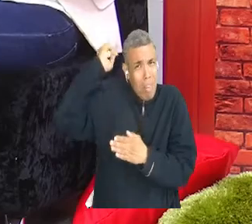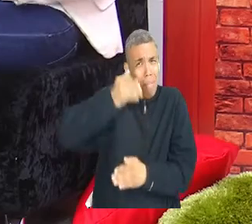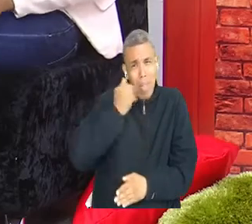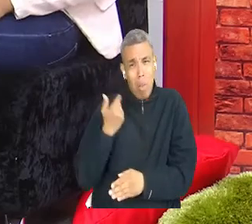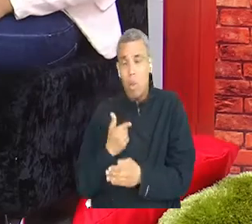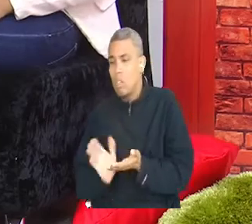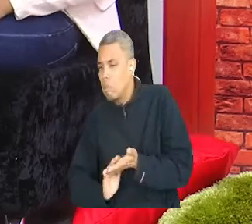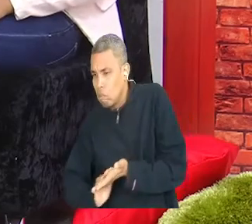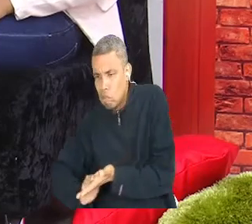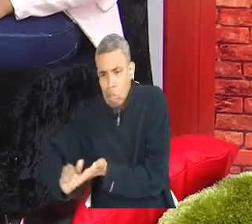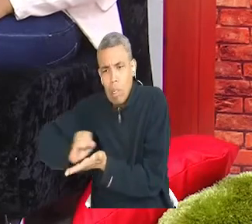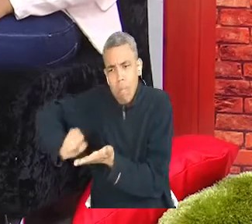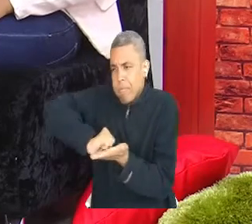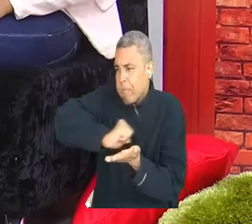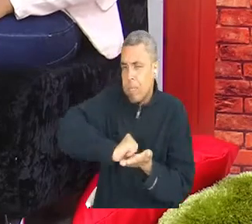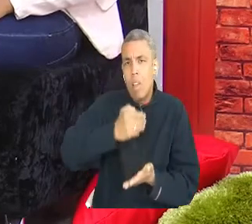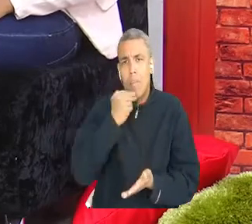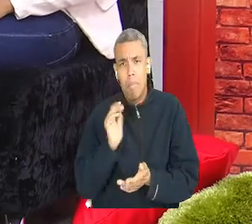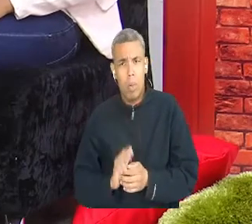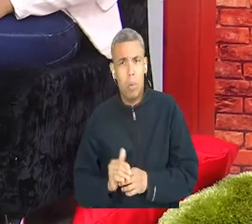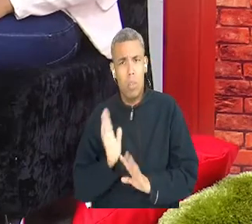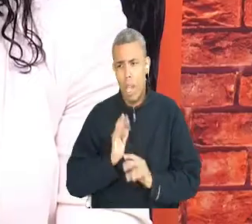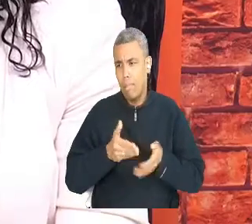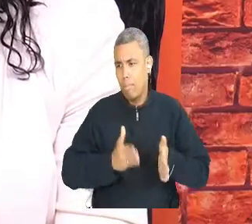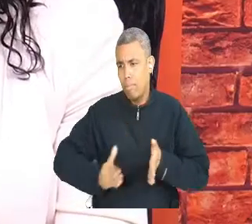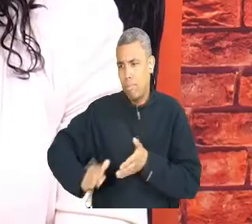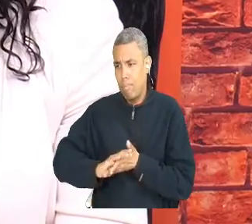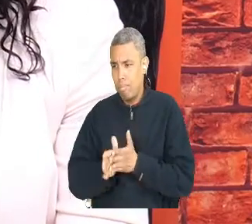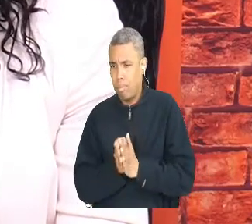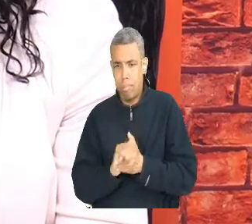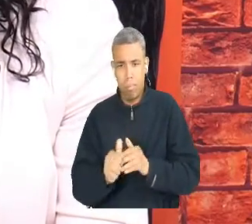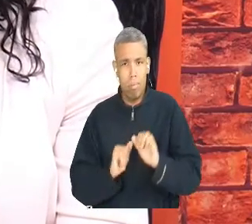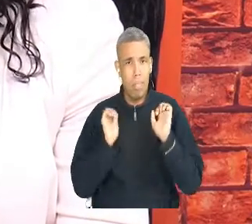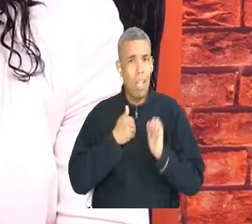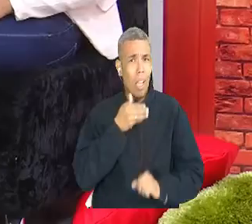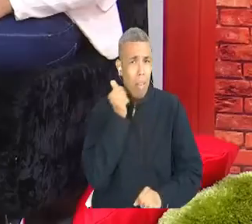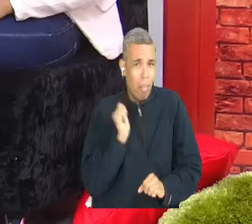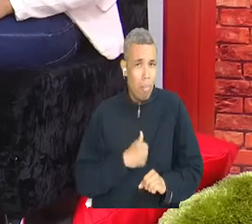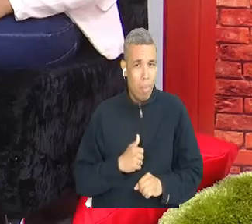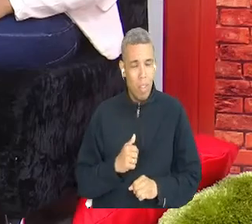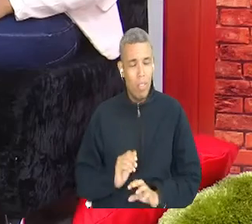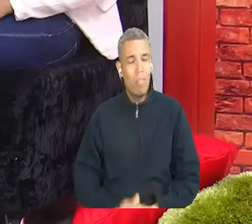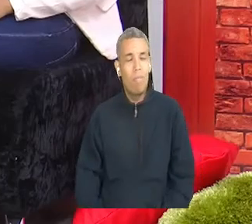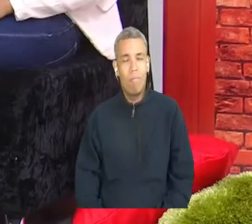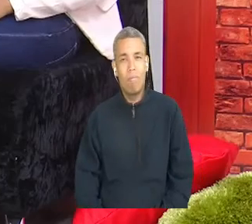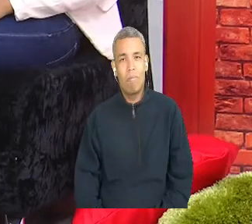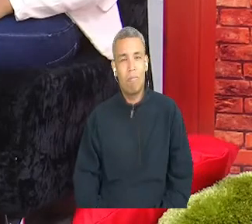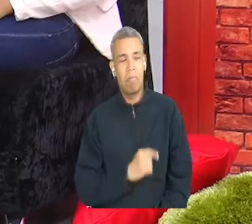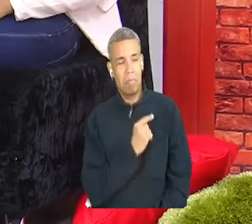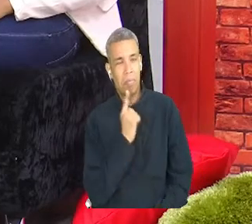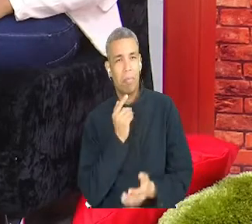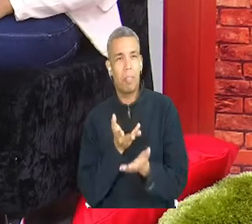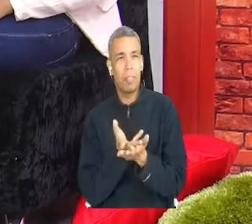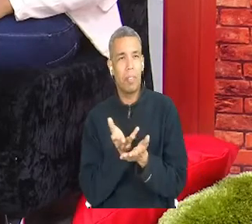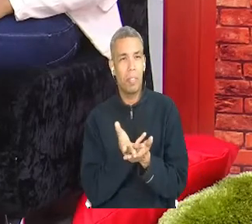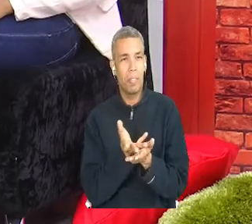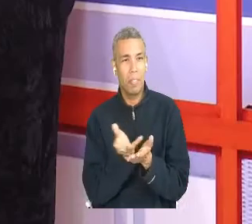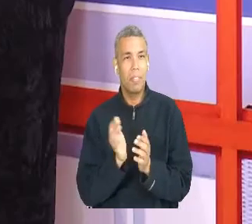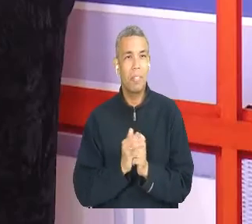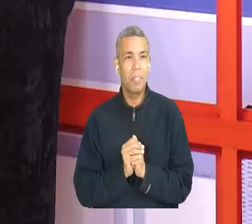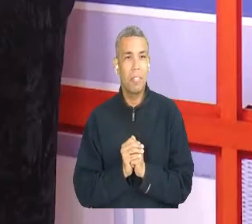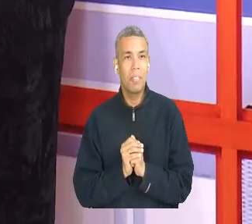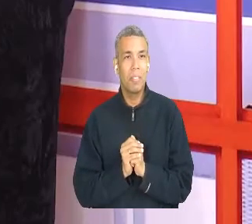hagámoslo de una vez que ha sido hemos empezado también a tomar un poco más de decisiones claro bueno paula muchísimas gracias por responder pues el interrogante que tenía